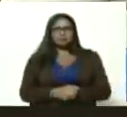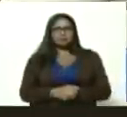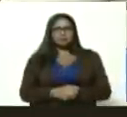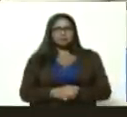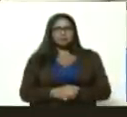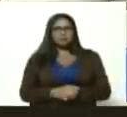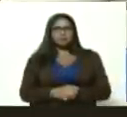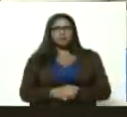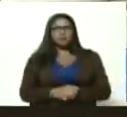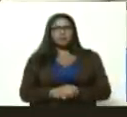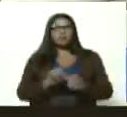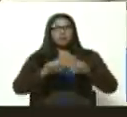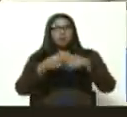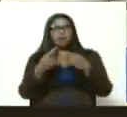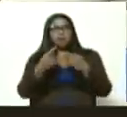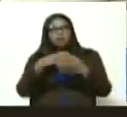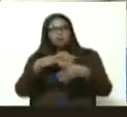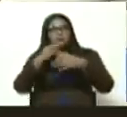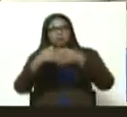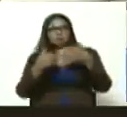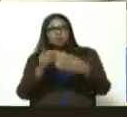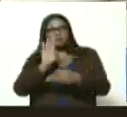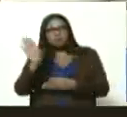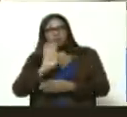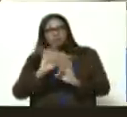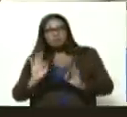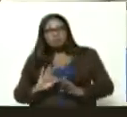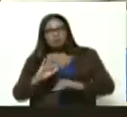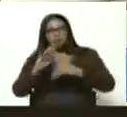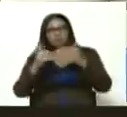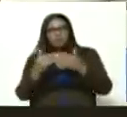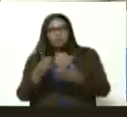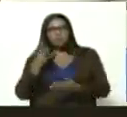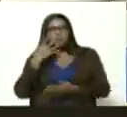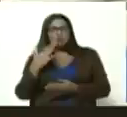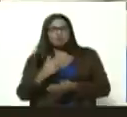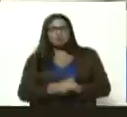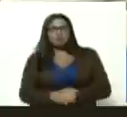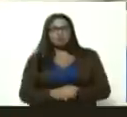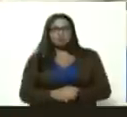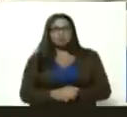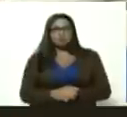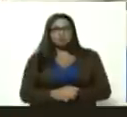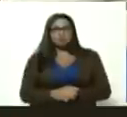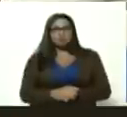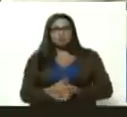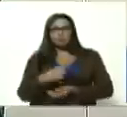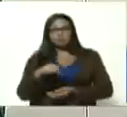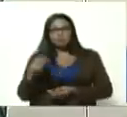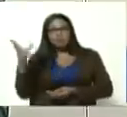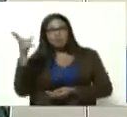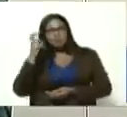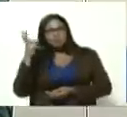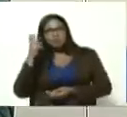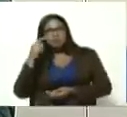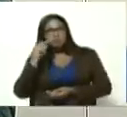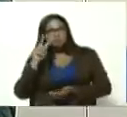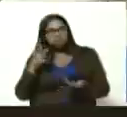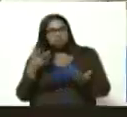para violarla o intentar violar la soberanía de países por ejemplo países como nosotros lo escuchamos